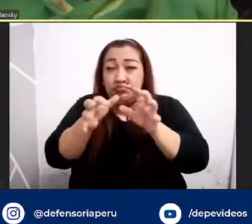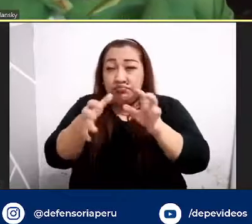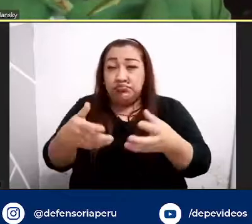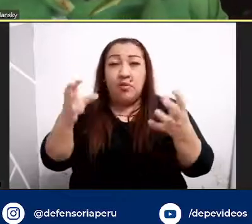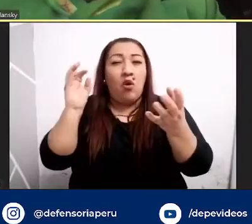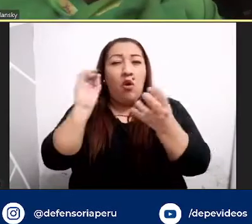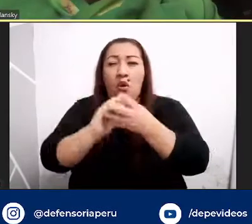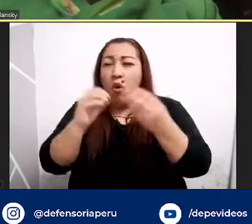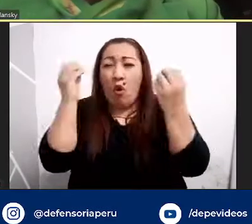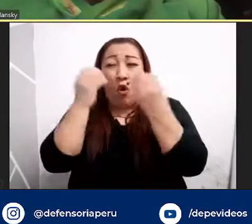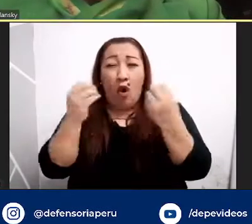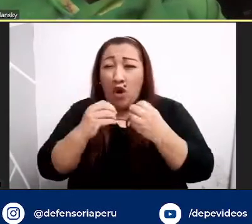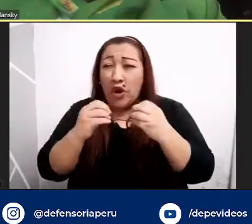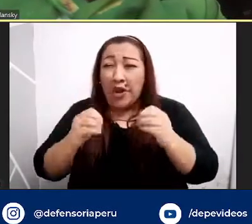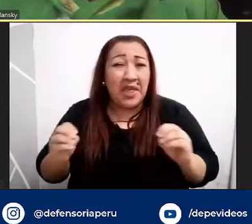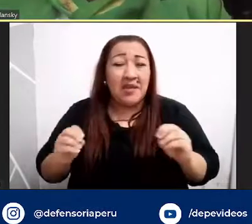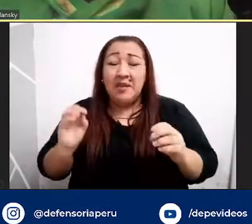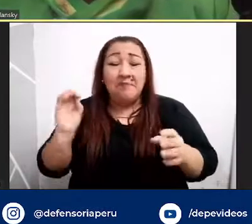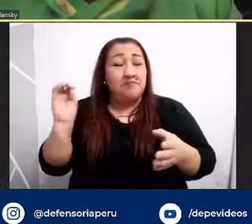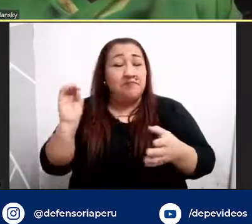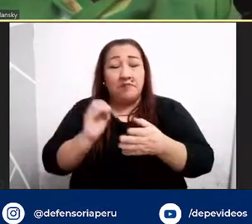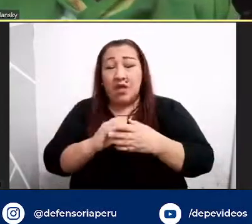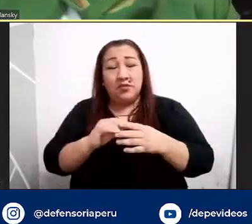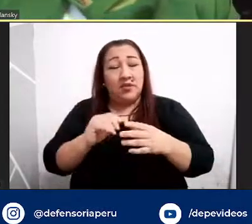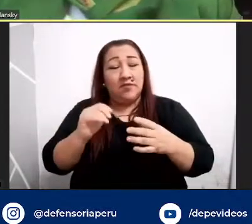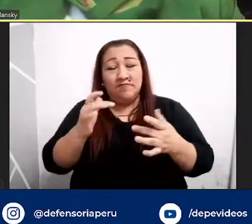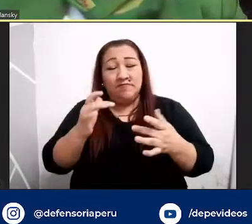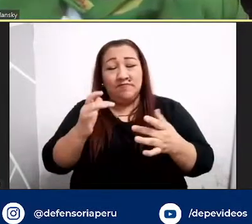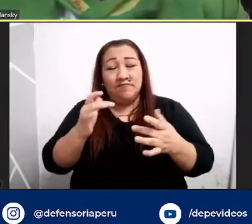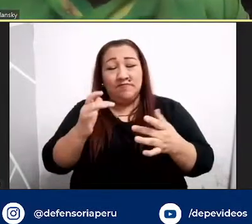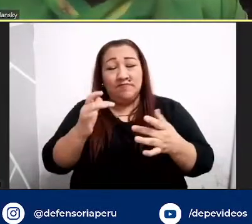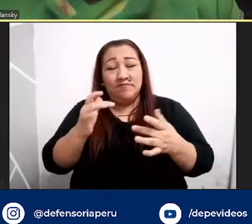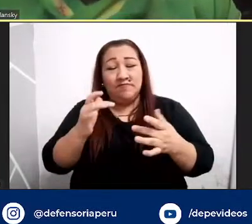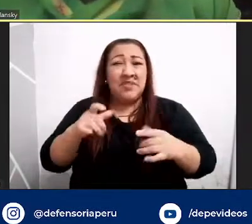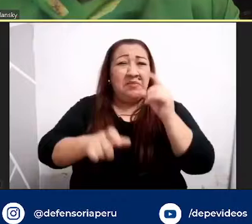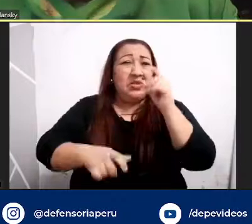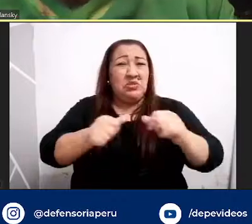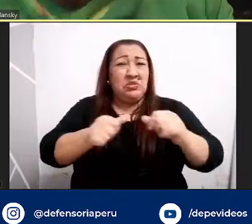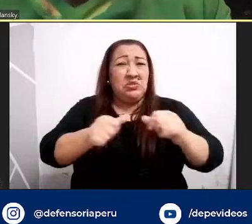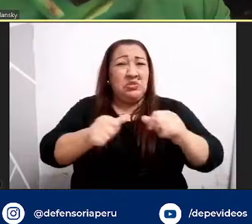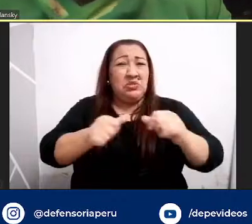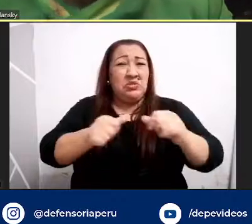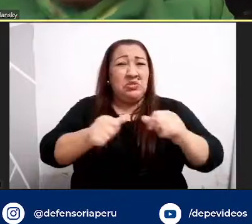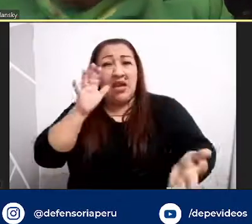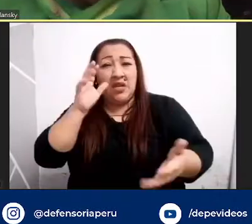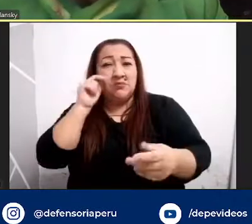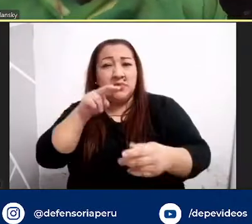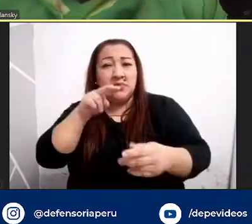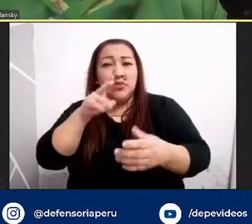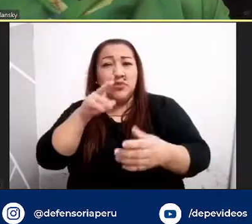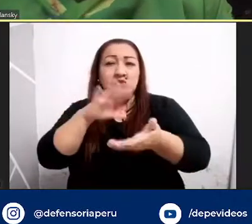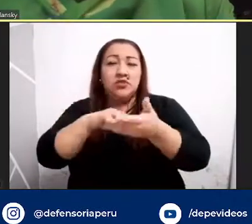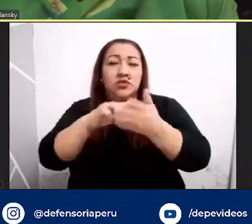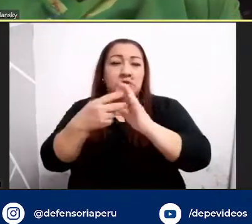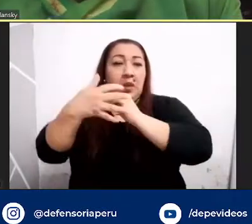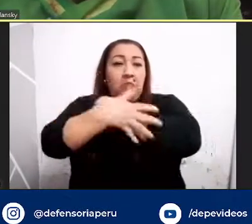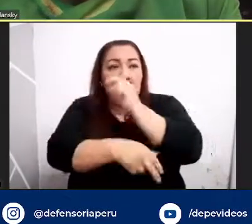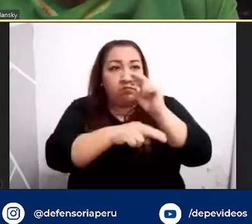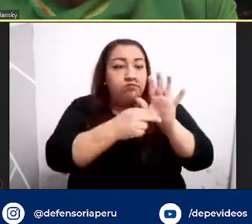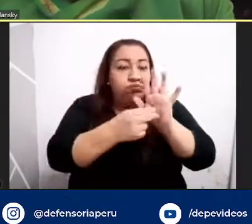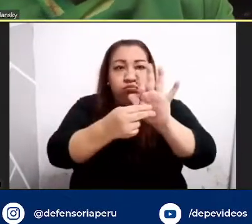tan deshumanizante, en donde ha puesto nuestras pobrezas y nuestros trapos al aire,